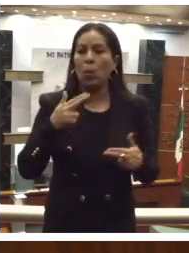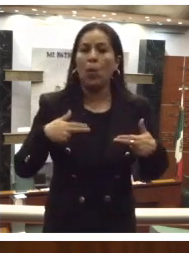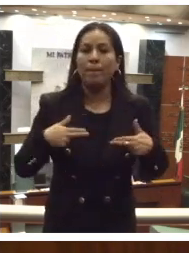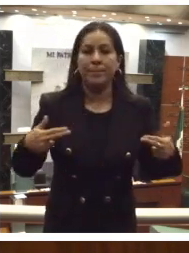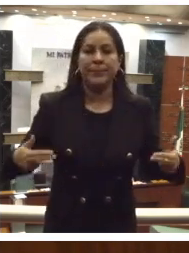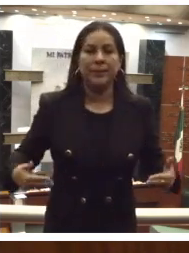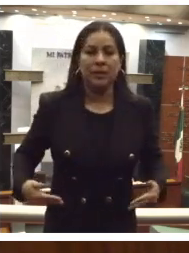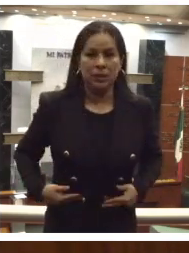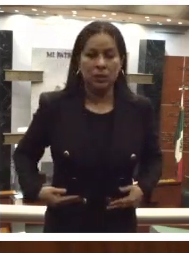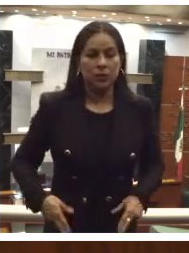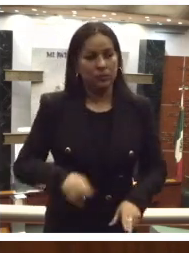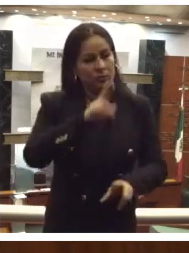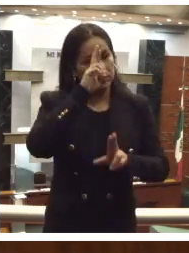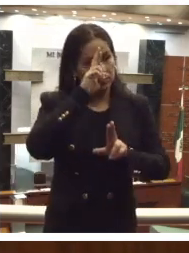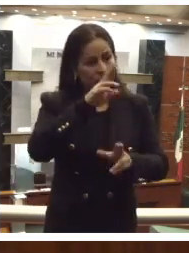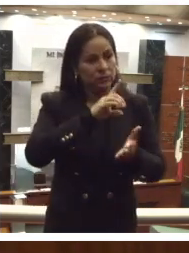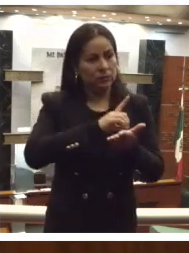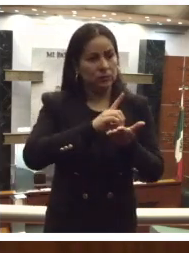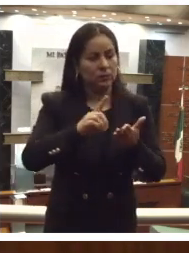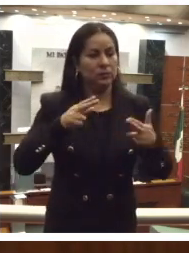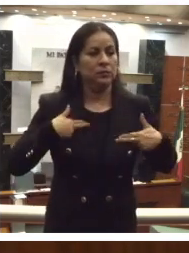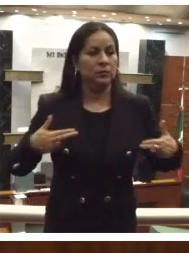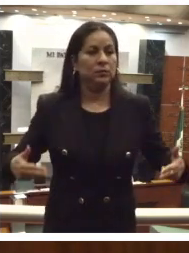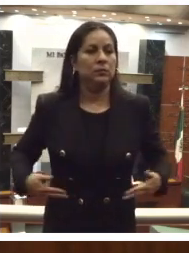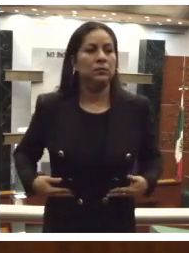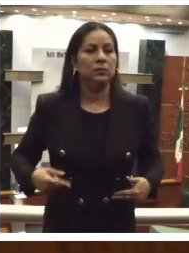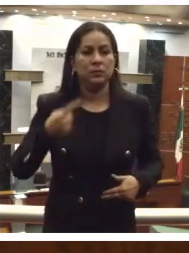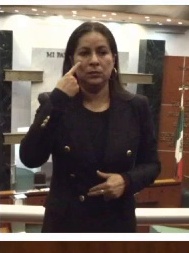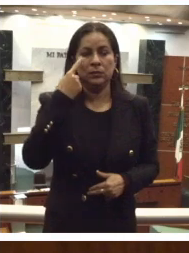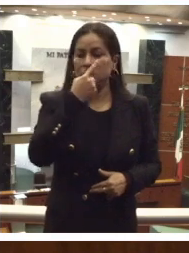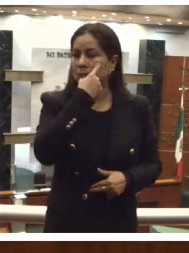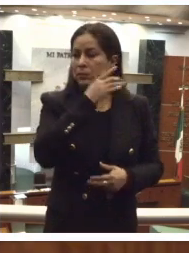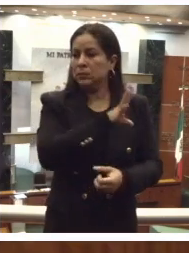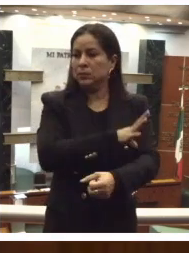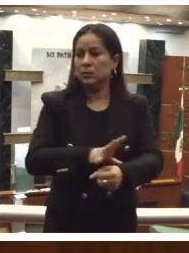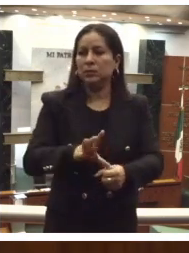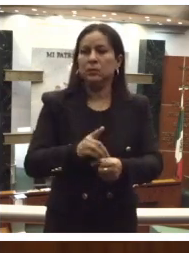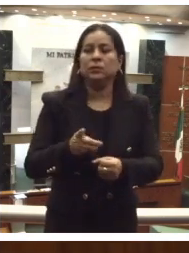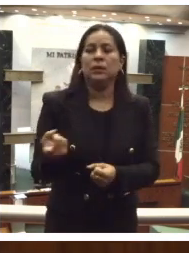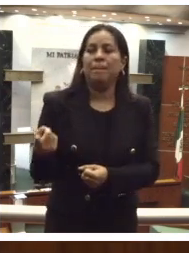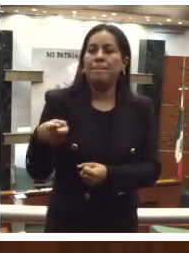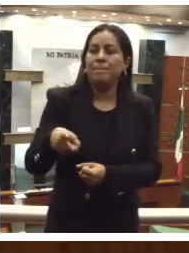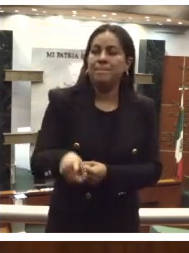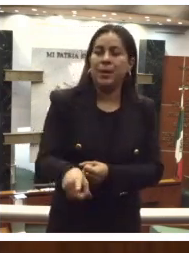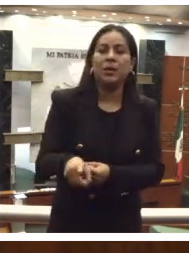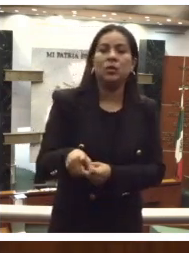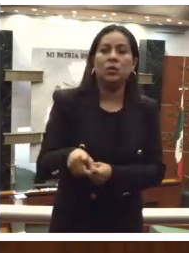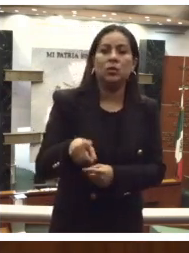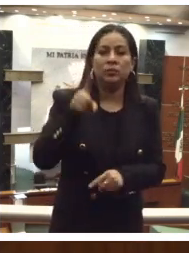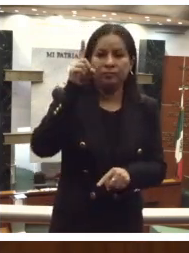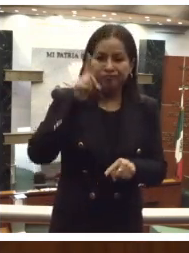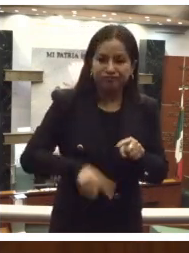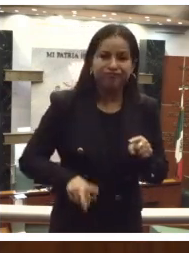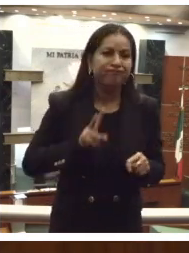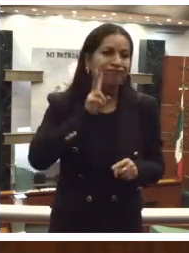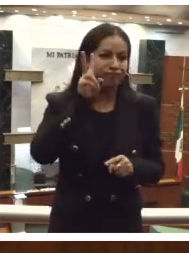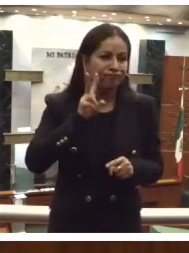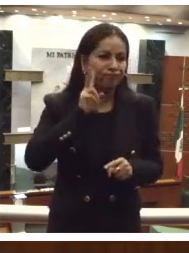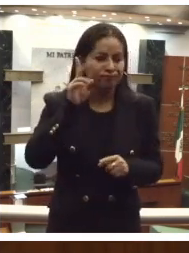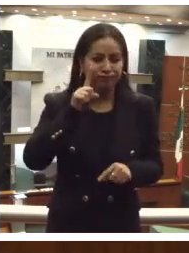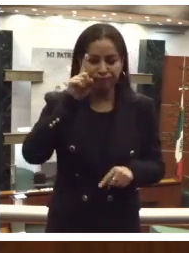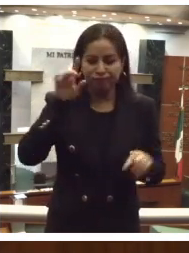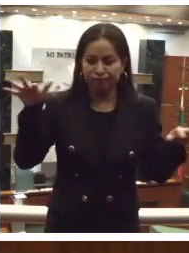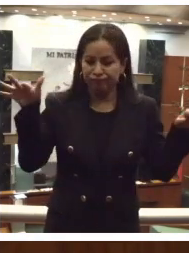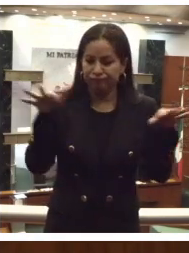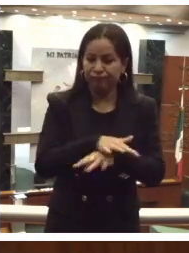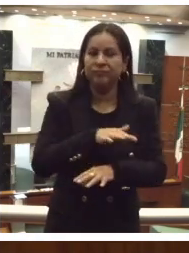humano, respetuoso de los derechos humanos y bajo una coordinación y cadena de mando que evite vicios y desviaciones